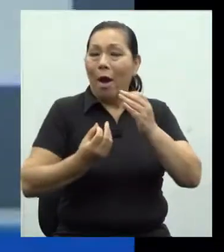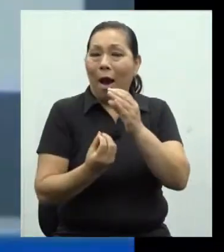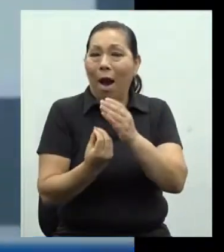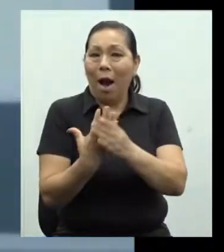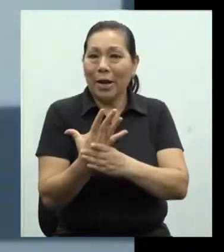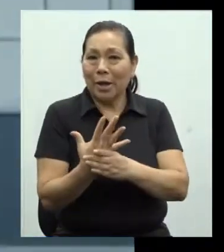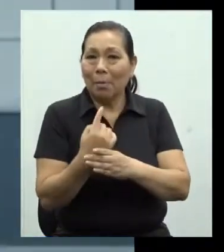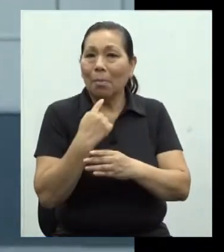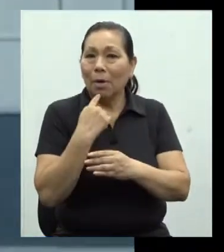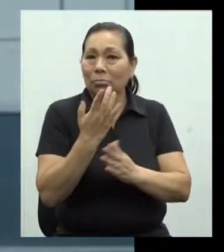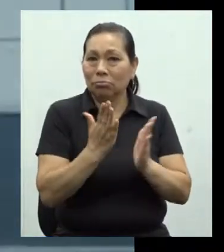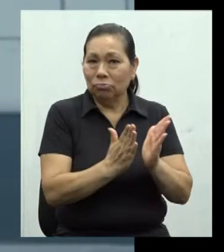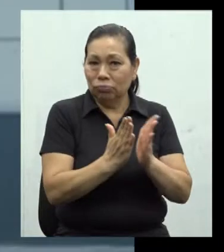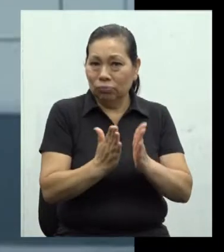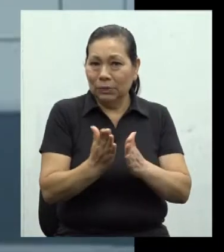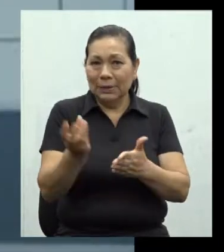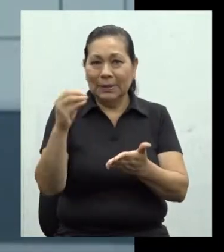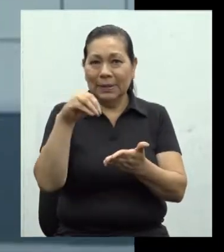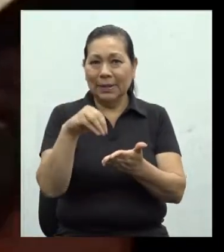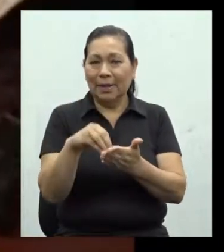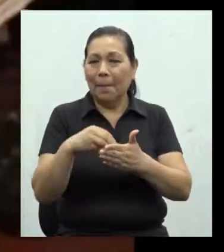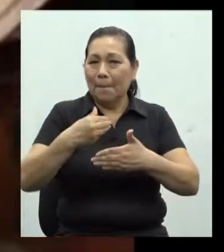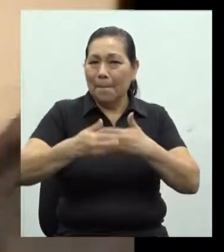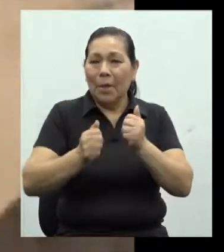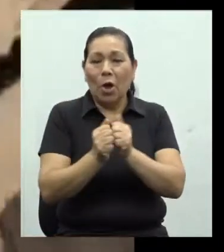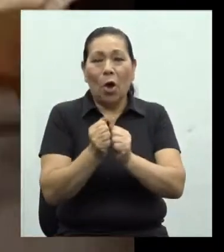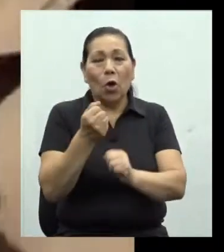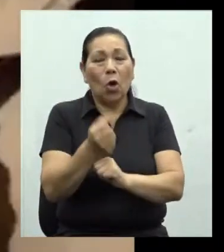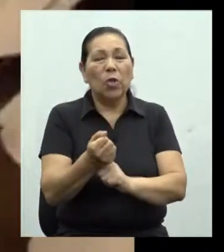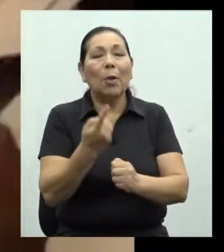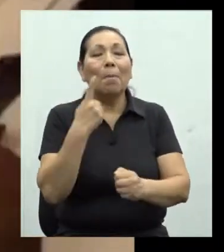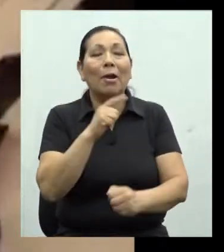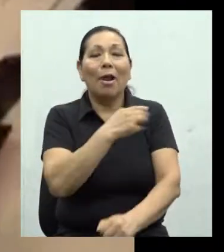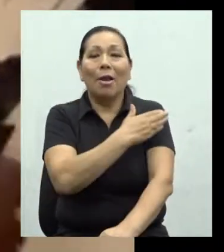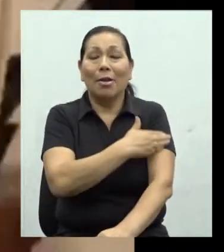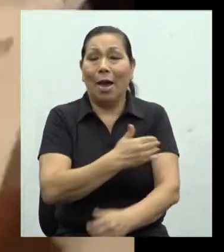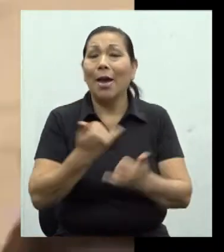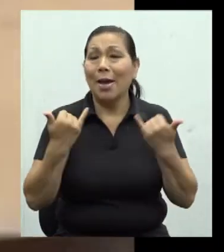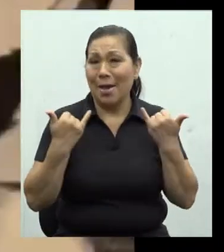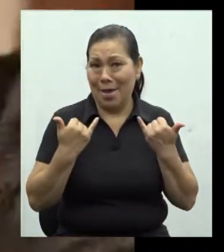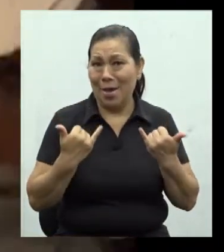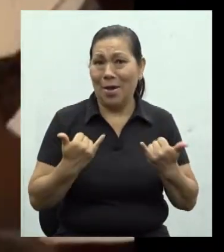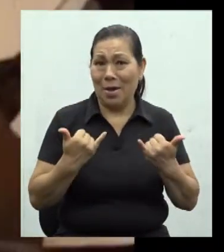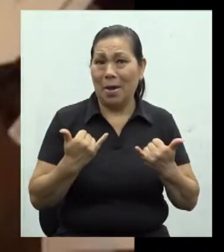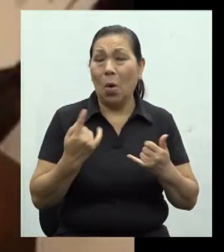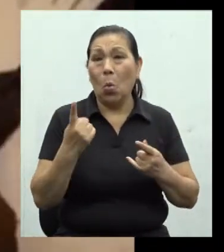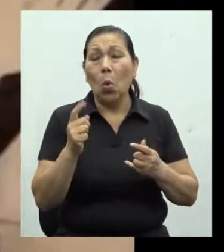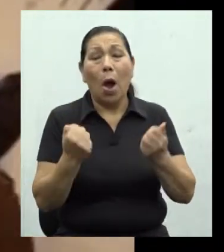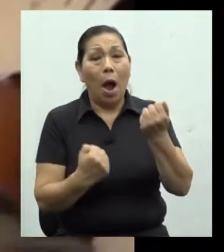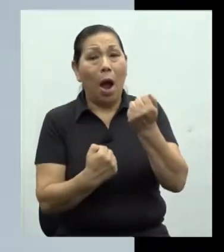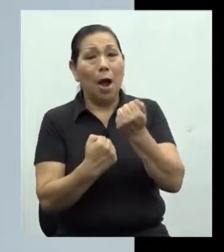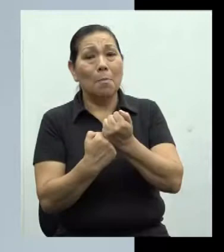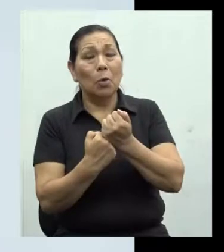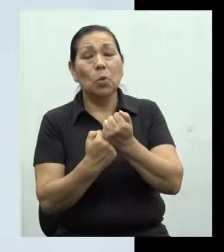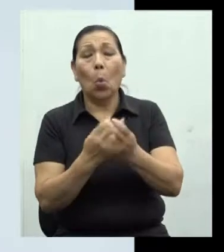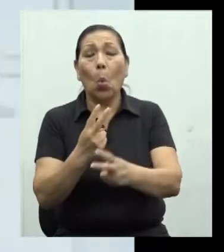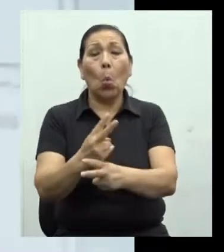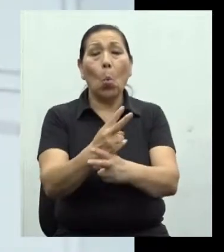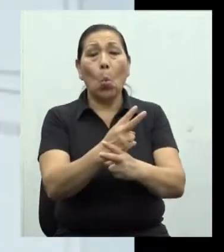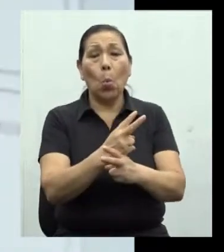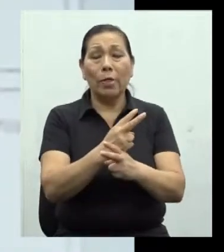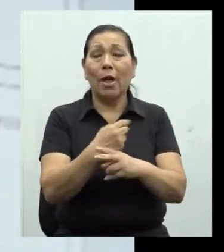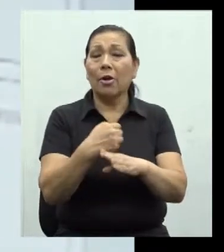Arequipa adecúe el proceso de interdicción seguido contra el favorecido, en este caso a uno de apoyos y salvaguardas,